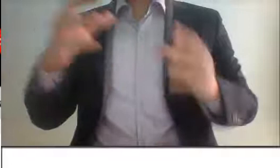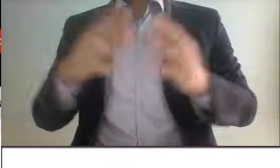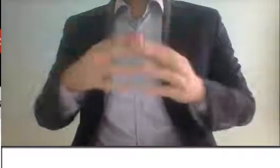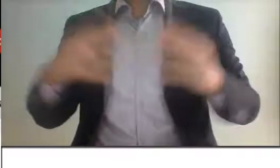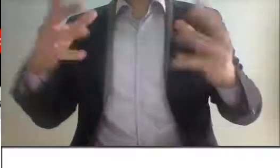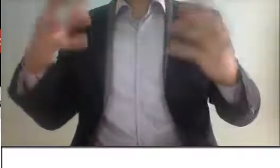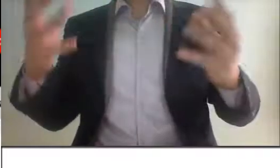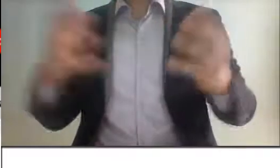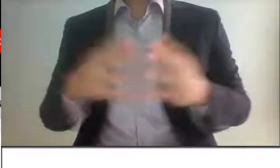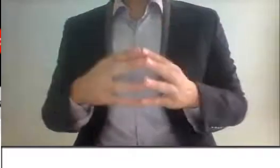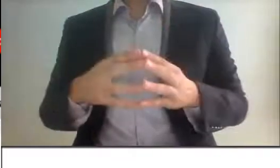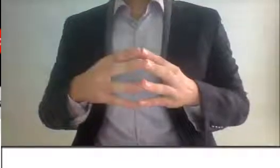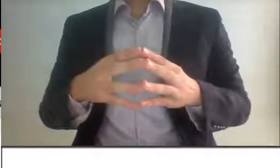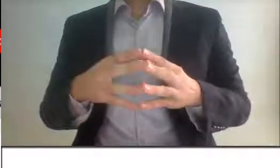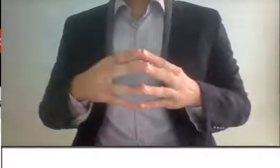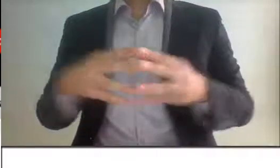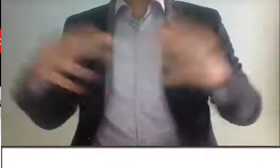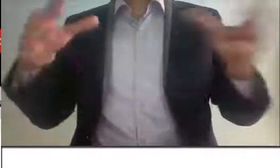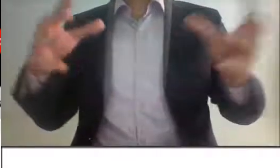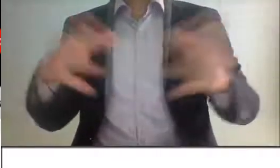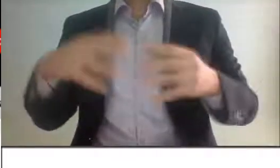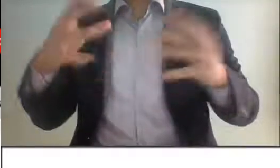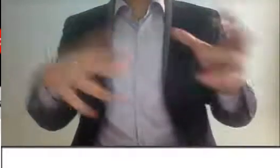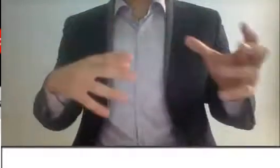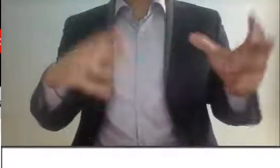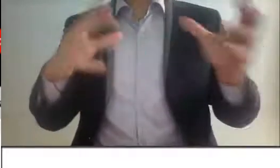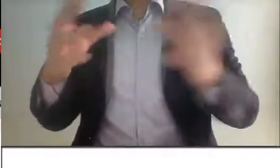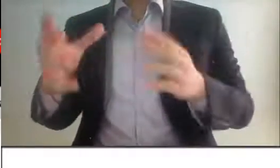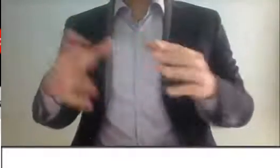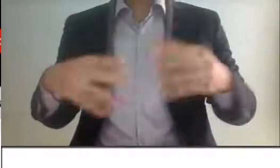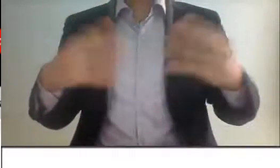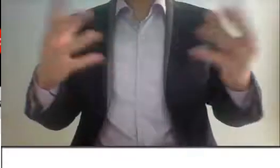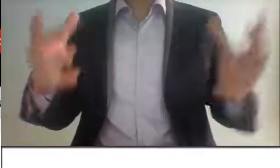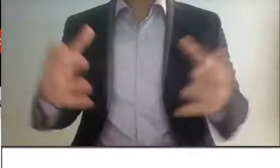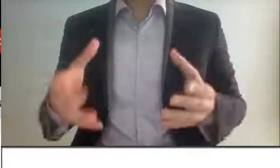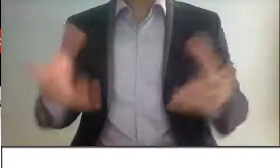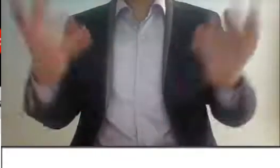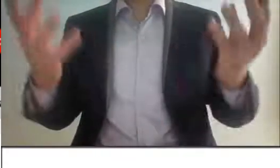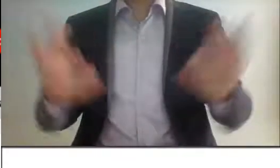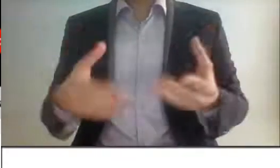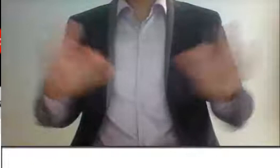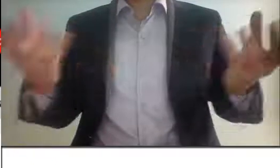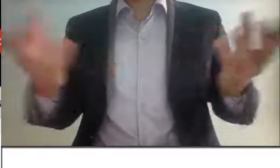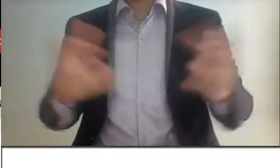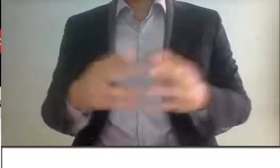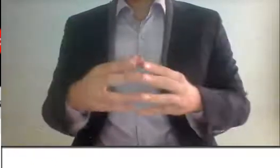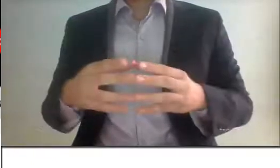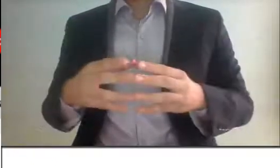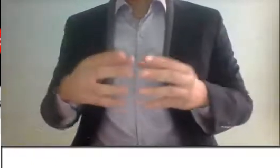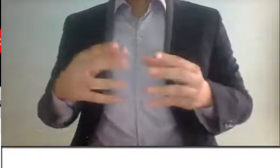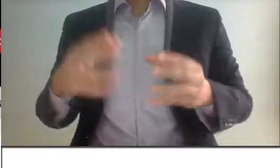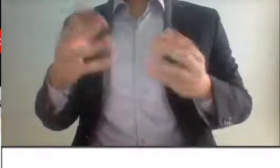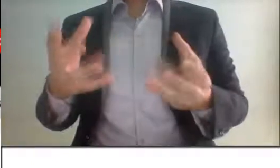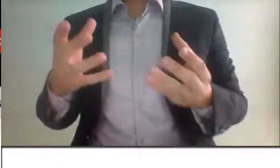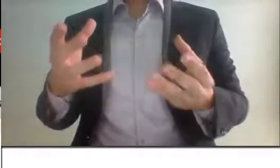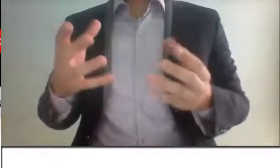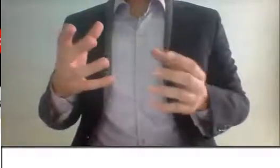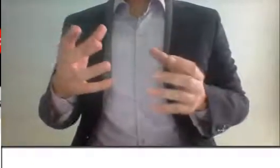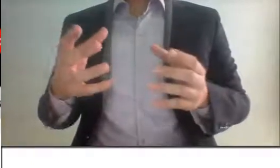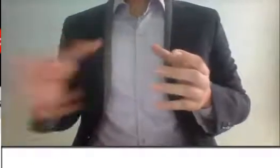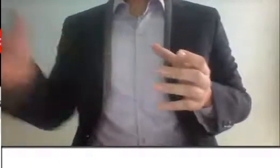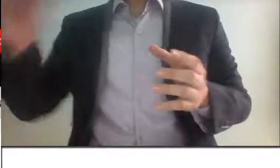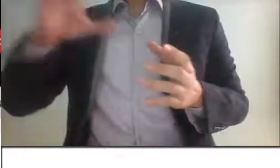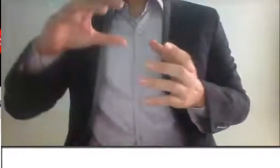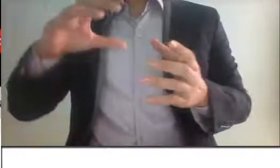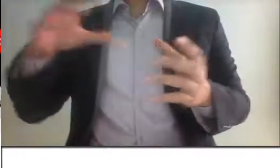esto, desfalcar al país solamente en este contrato de Tileno 21, 15.000 millones de pesos. Imagínense cuánto se llevaron de sobornos estos